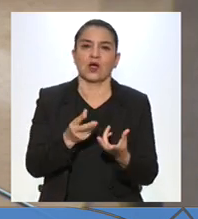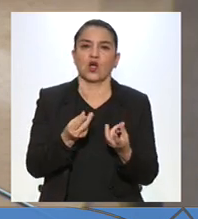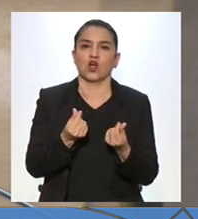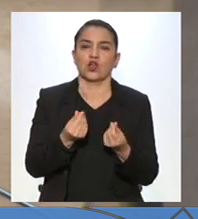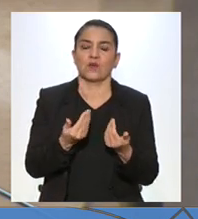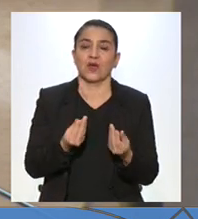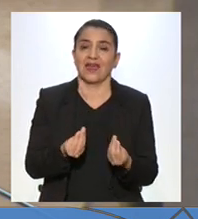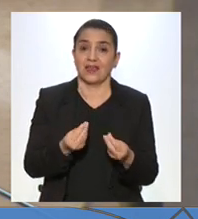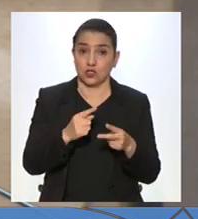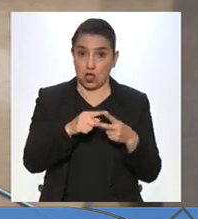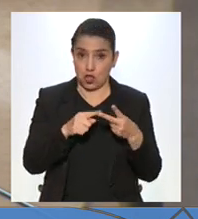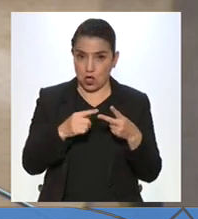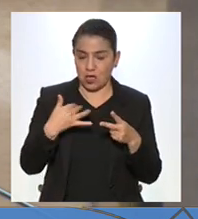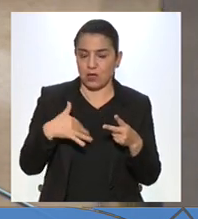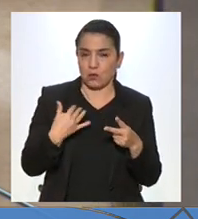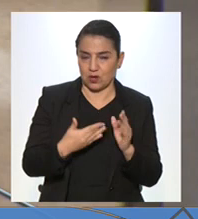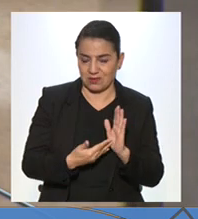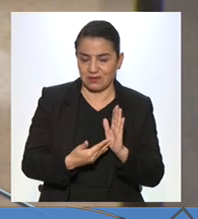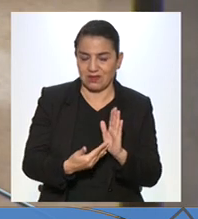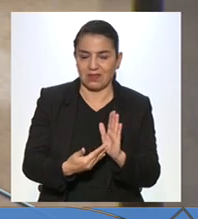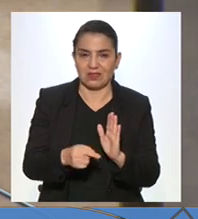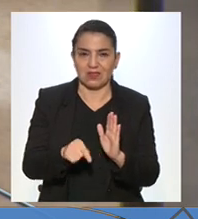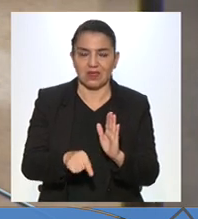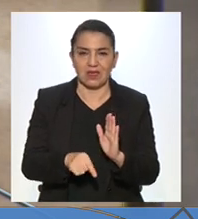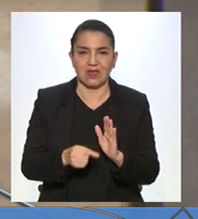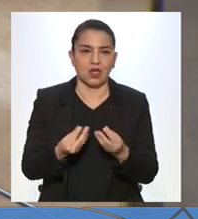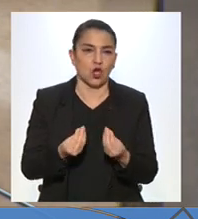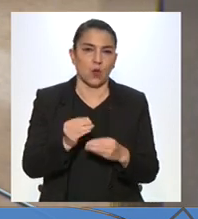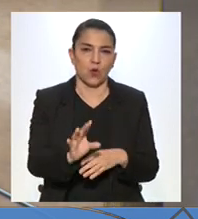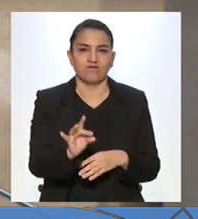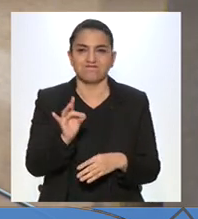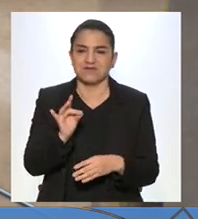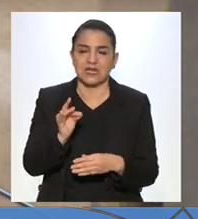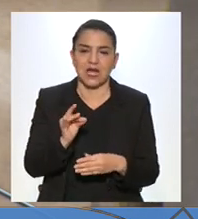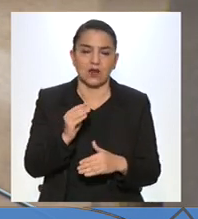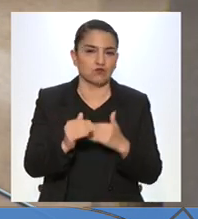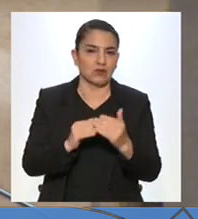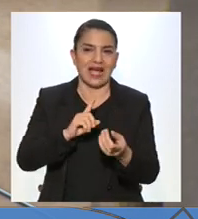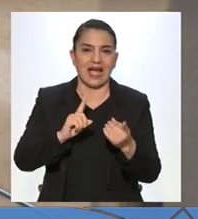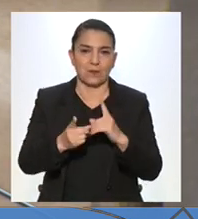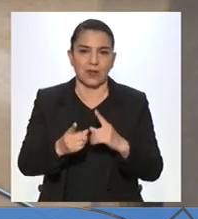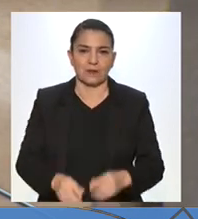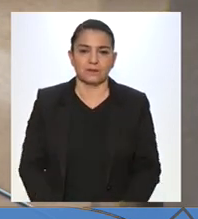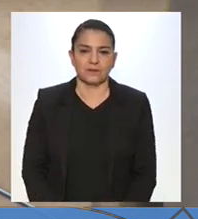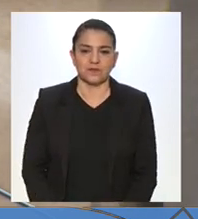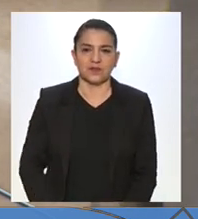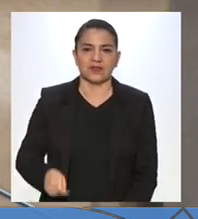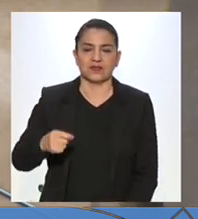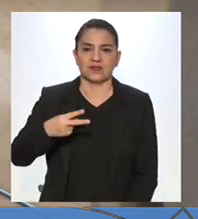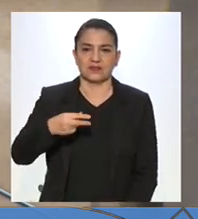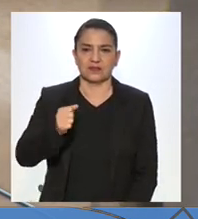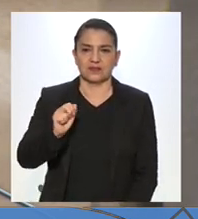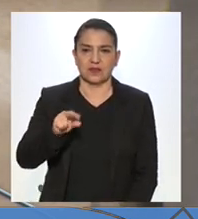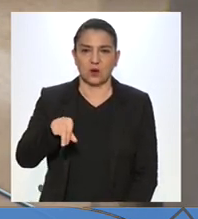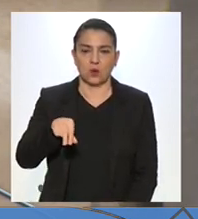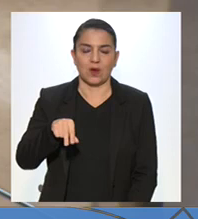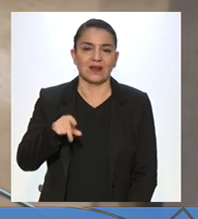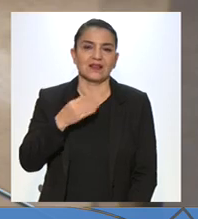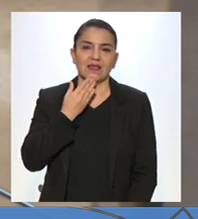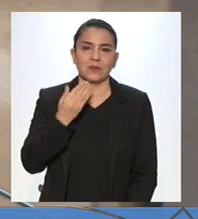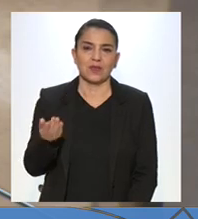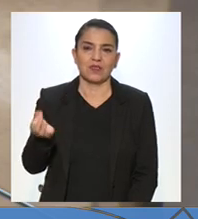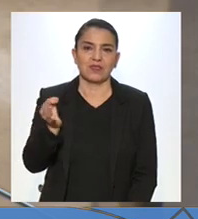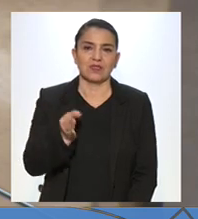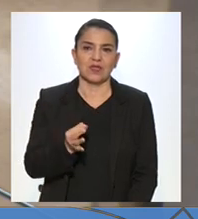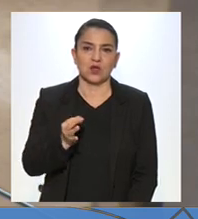eso es importante que encontremos la forma de irlo revirtiendo. Senador Chaguán también hizo referencia al